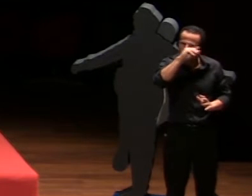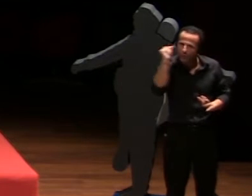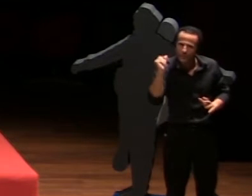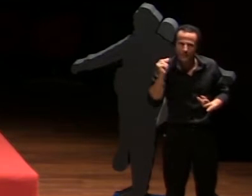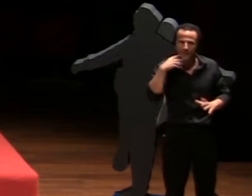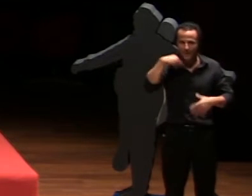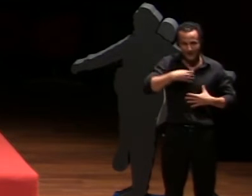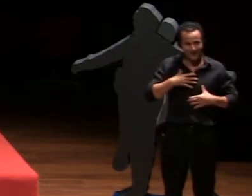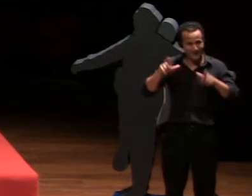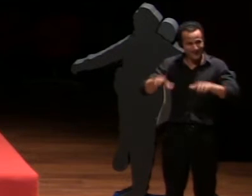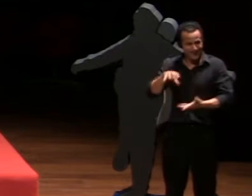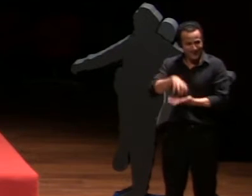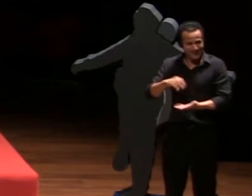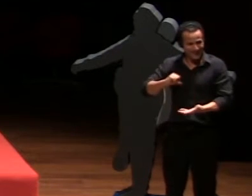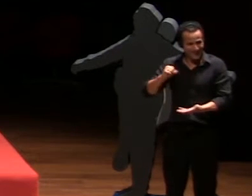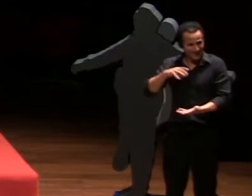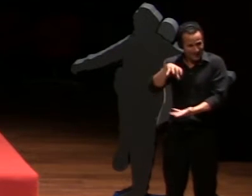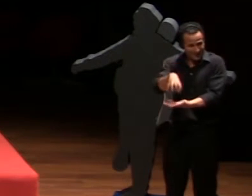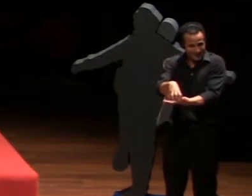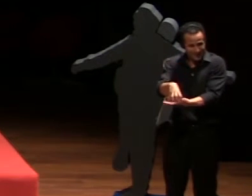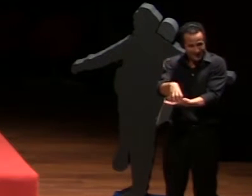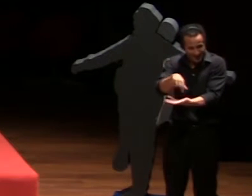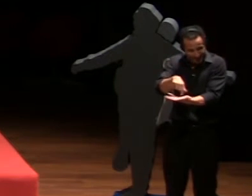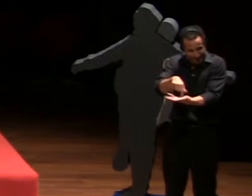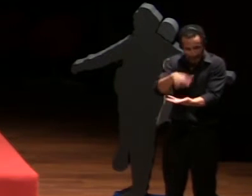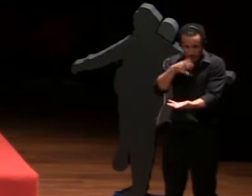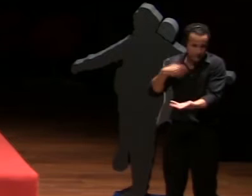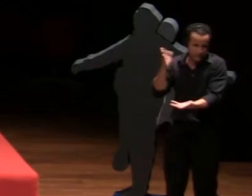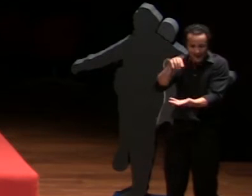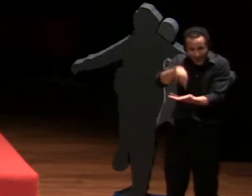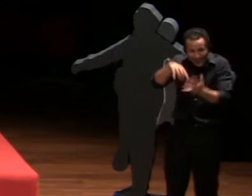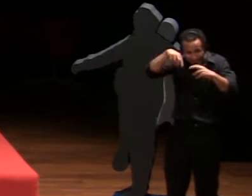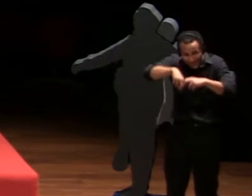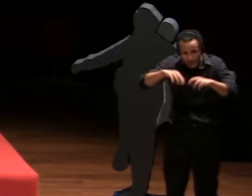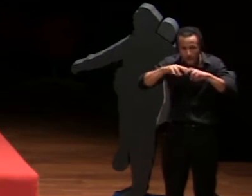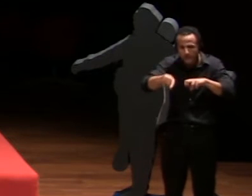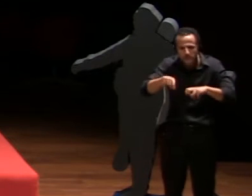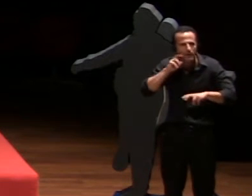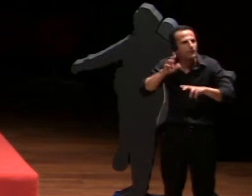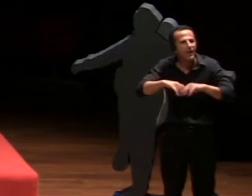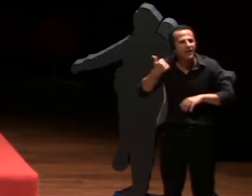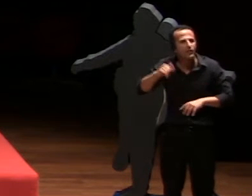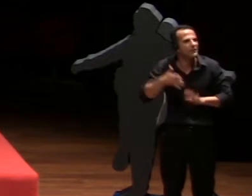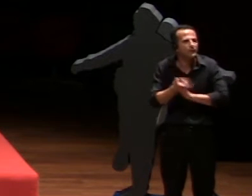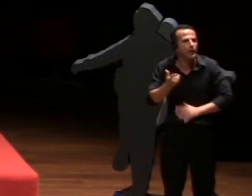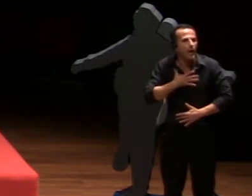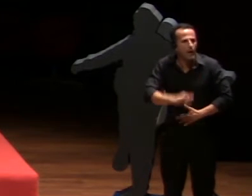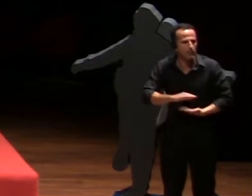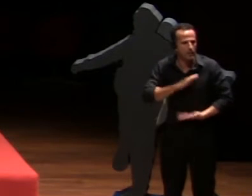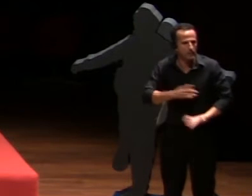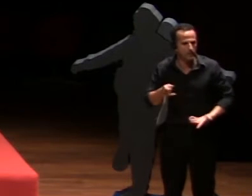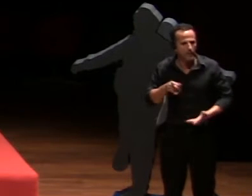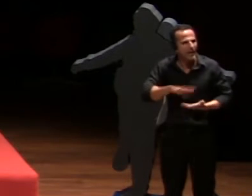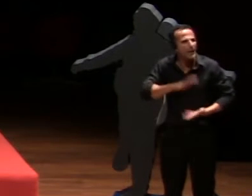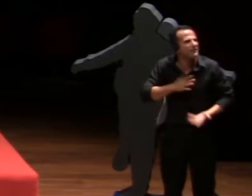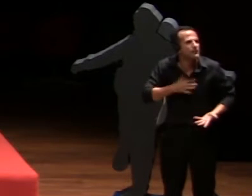evaluamos en la clínica, que es la idea de esta presentación, evaluamos en la clínica capacidades. Esas capacidades son de los humanos,